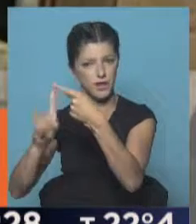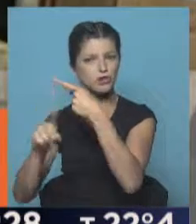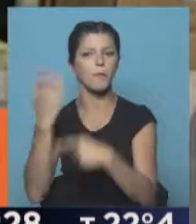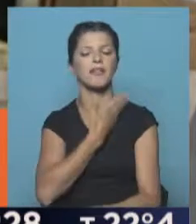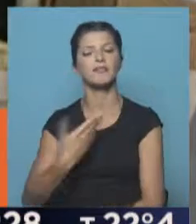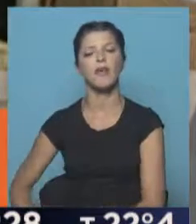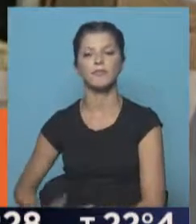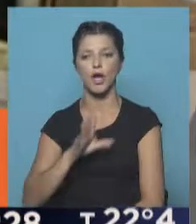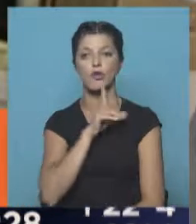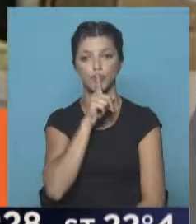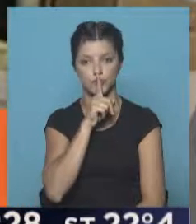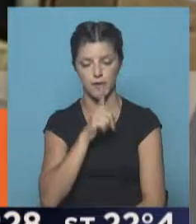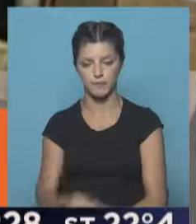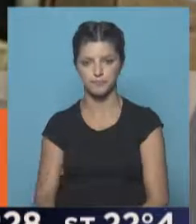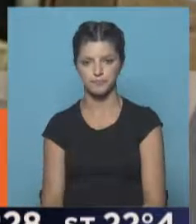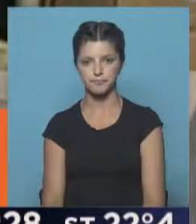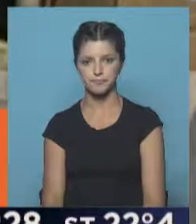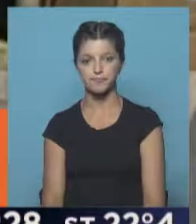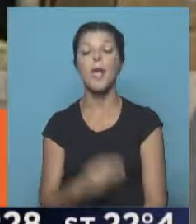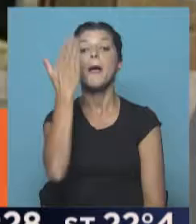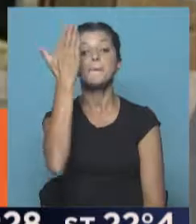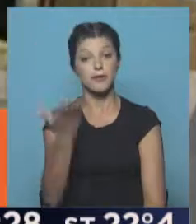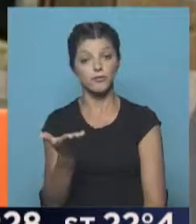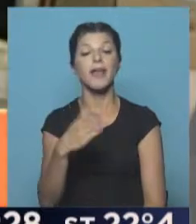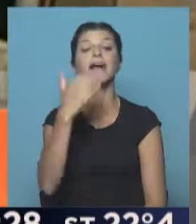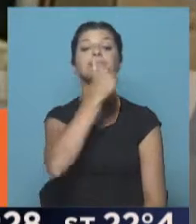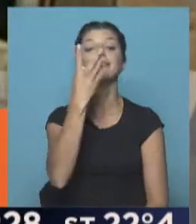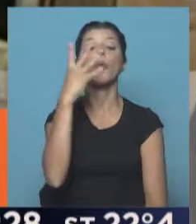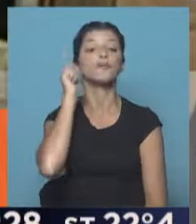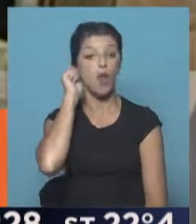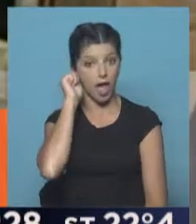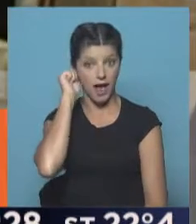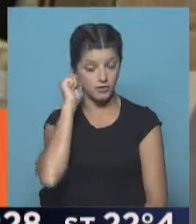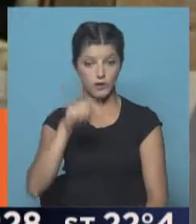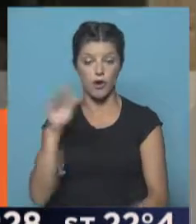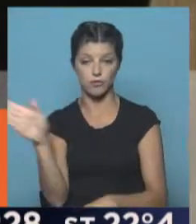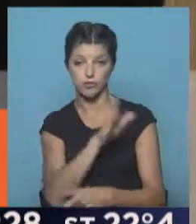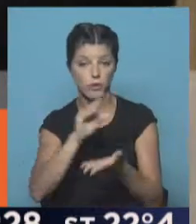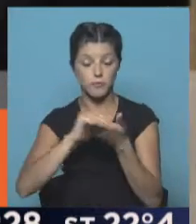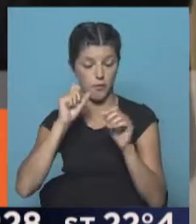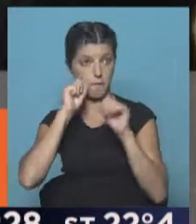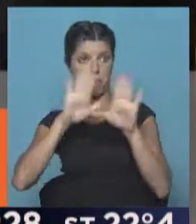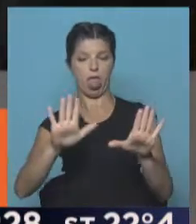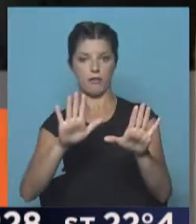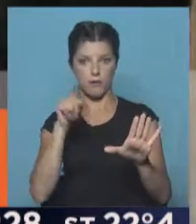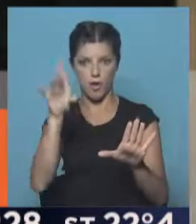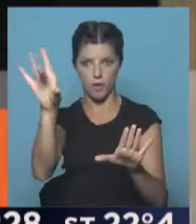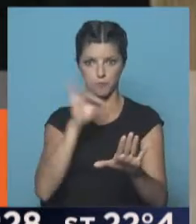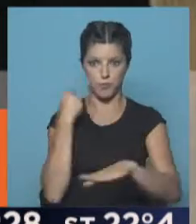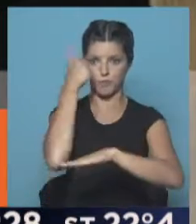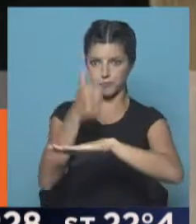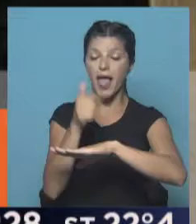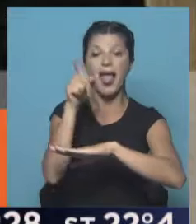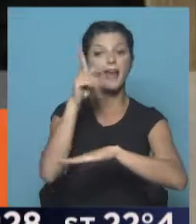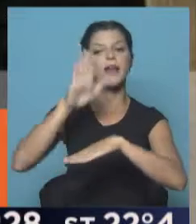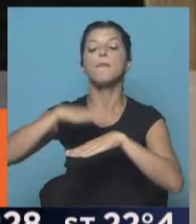Putin. Tillerson, de 64 años, se convirtió en la sorpresa del gabinete de Trump. Será el